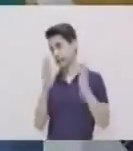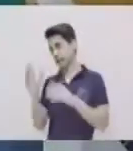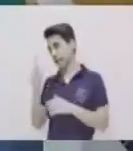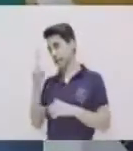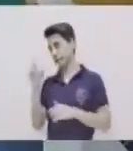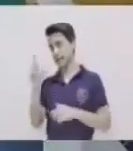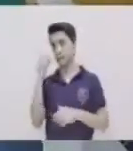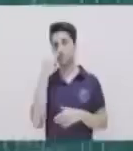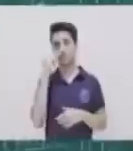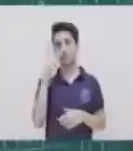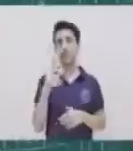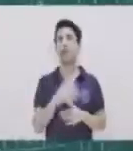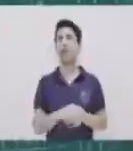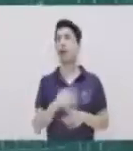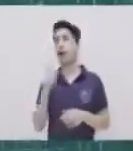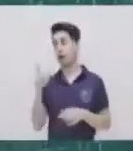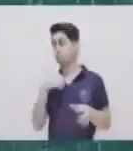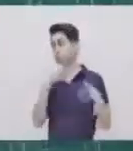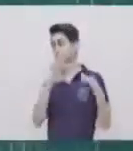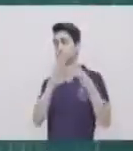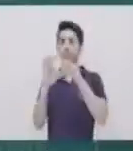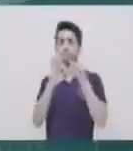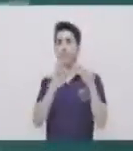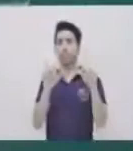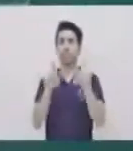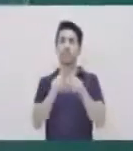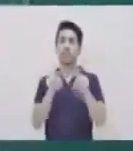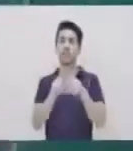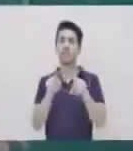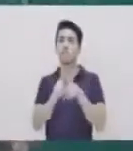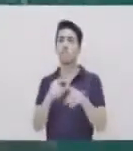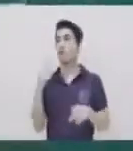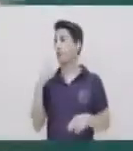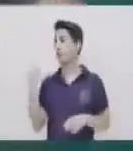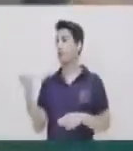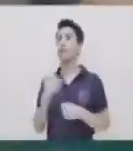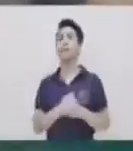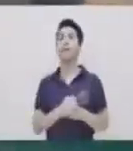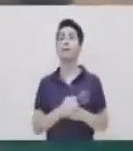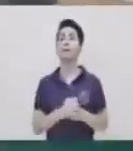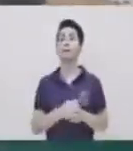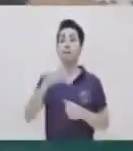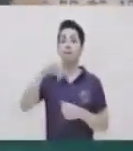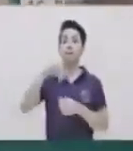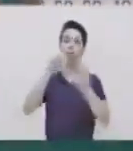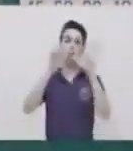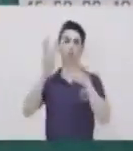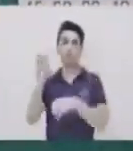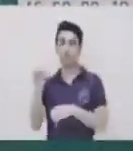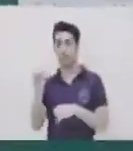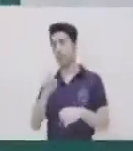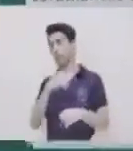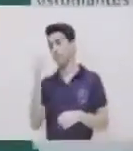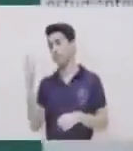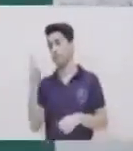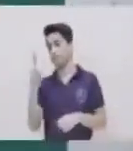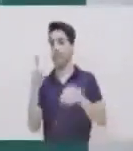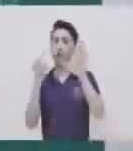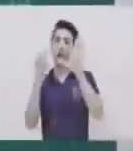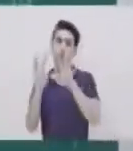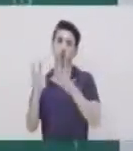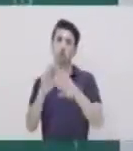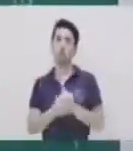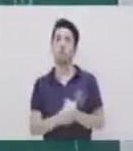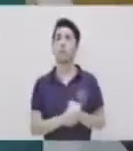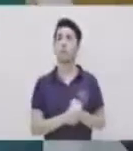deciles o algunos percentiles, va a existir similitud, como lo veíamos que les decía, percentil 80 con decil